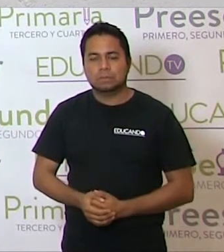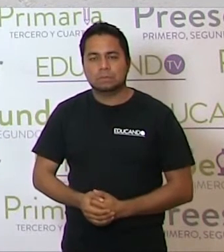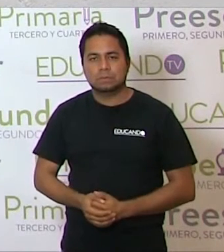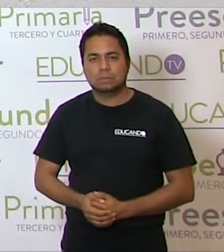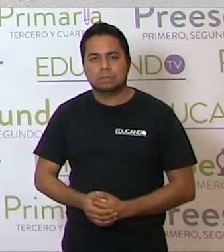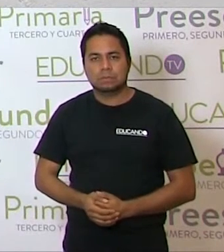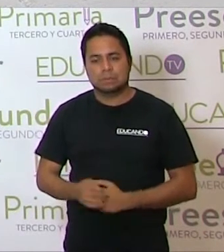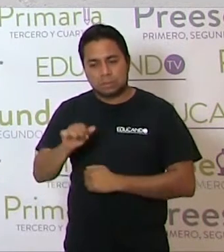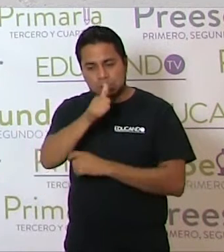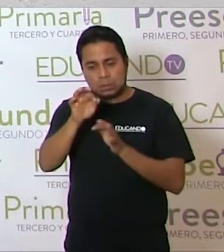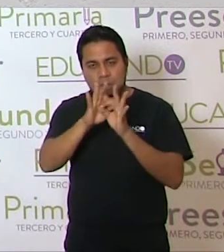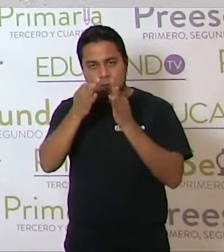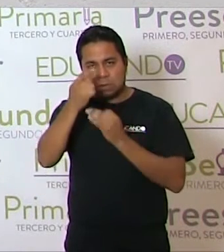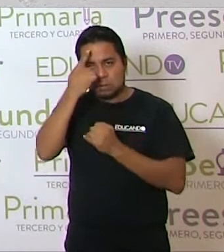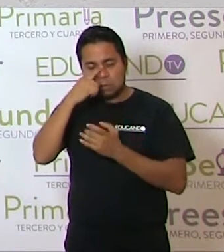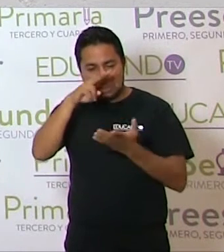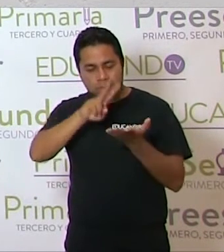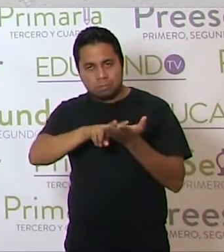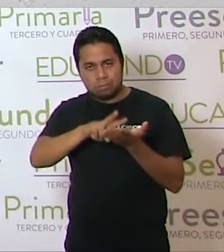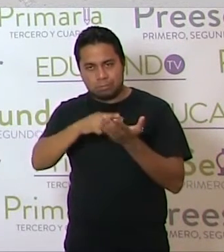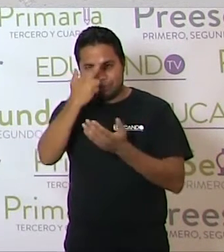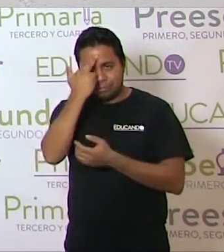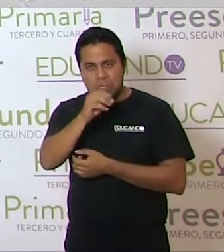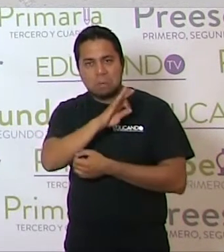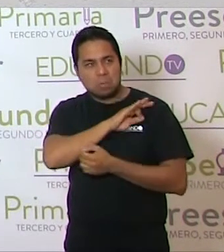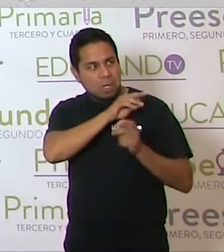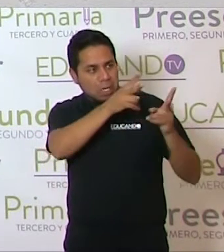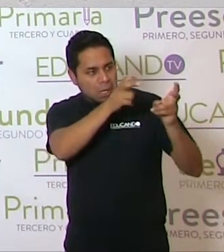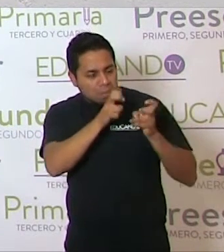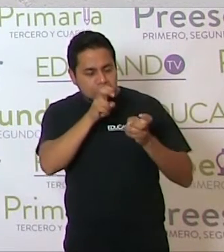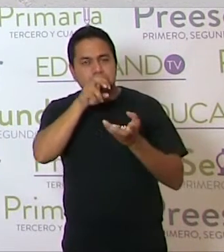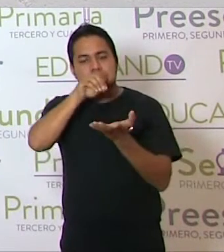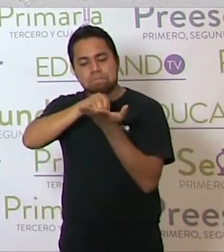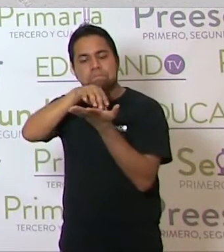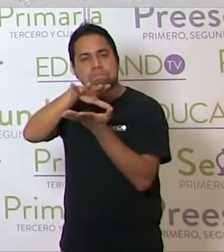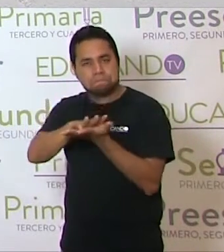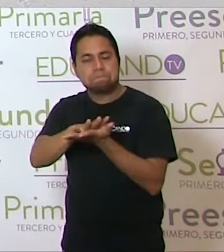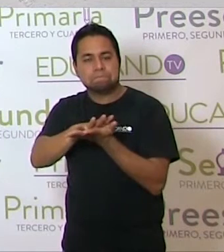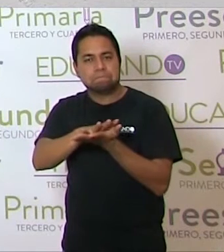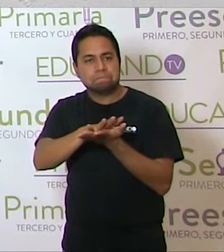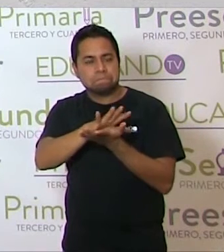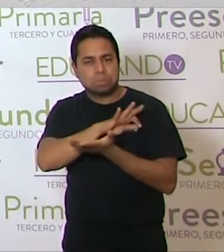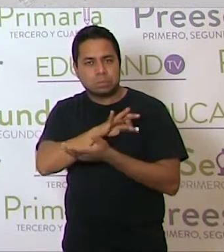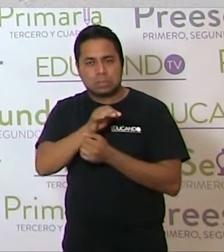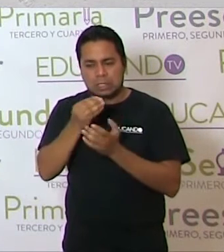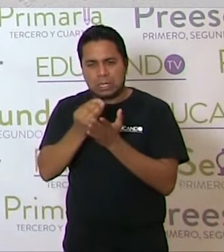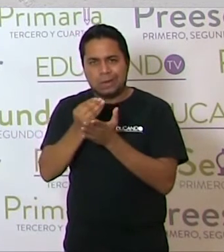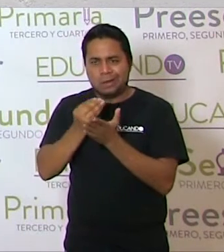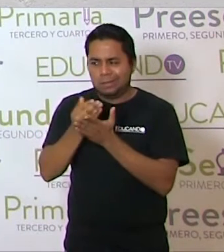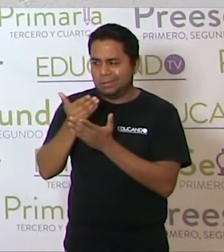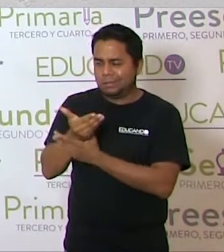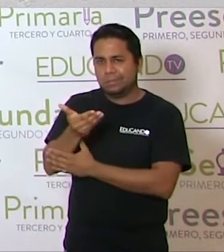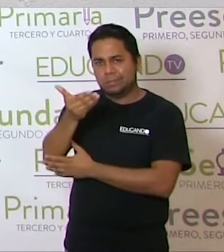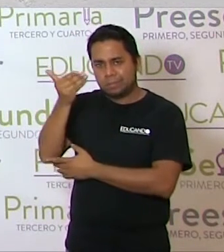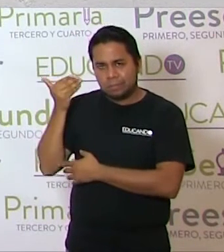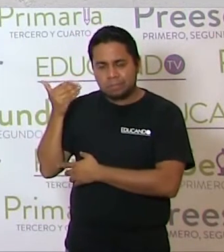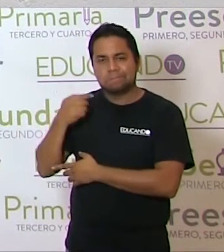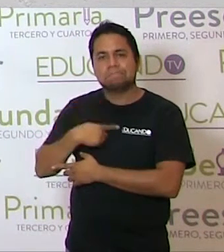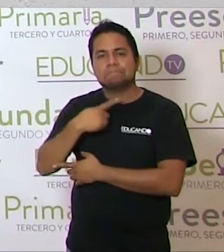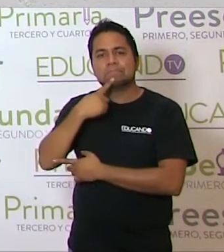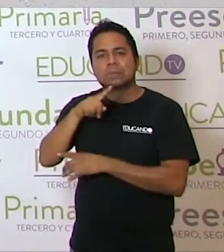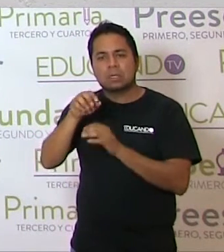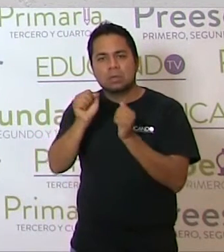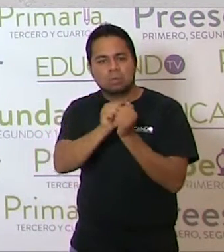otra forma de validar un argumento es citar hemos visto ya en otras clases como se